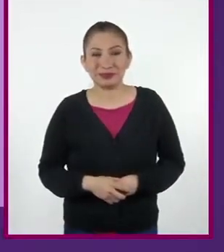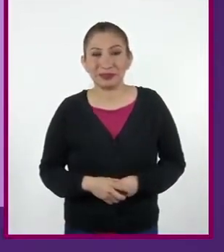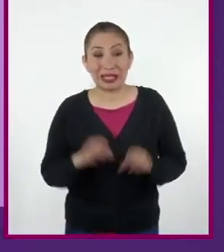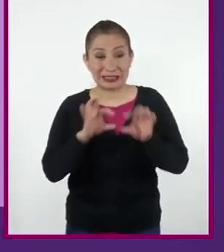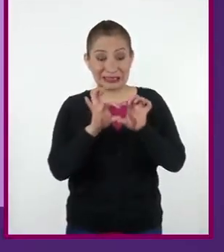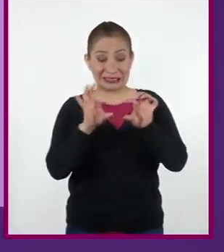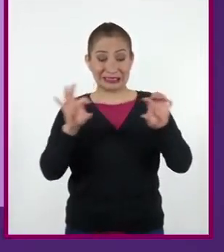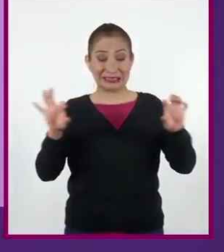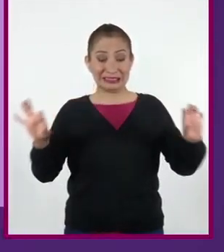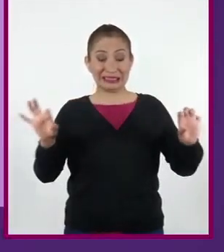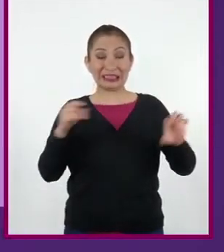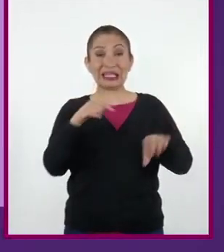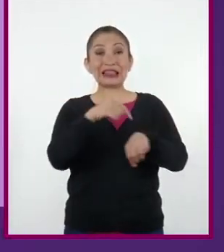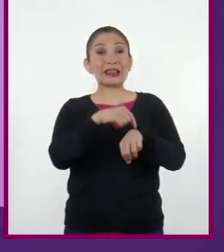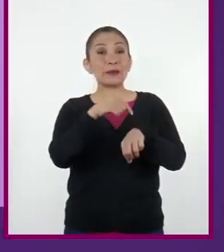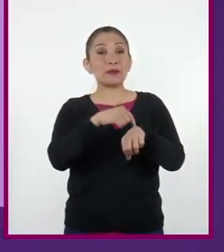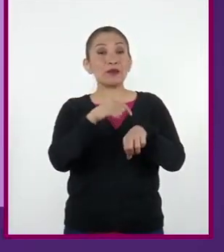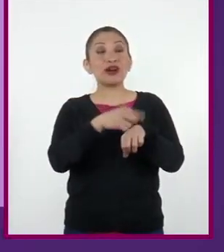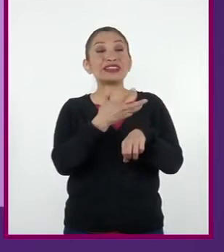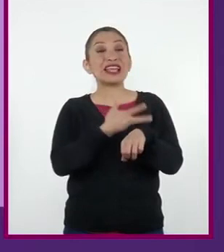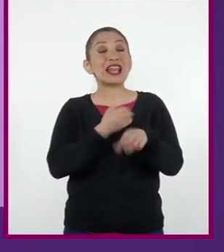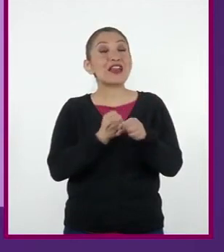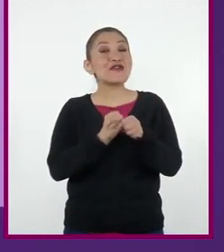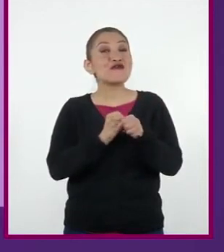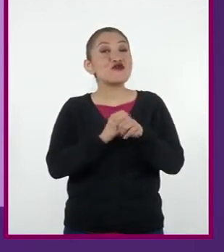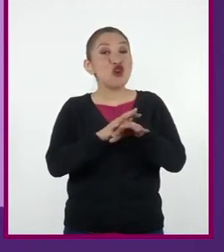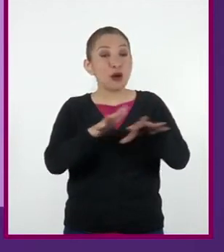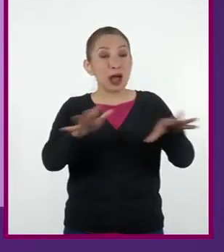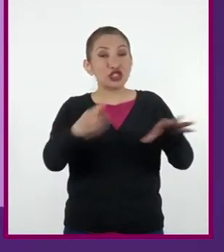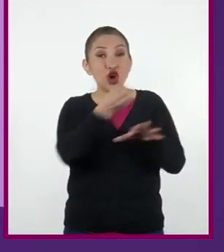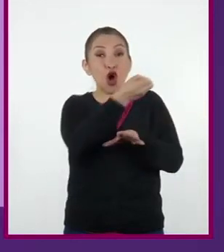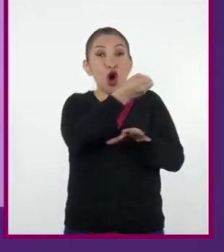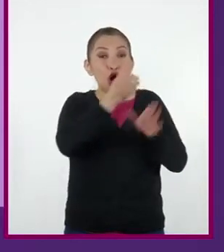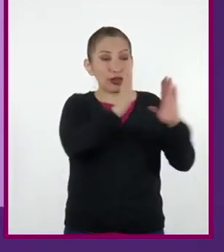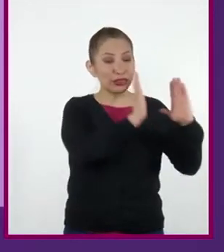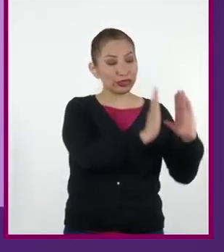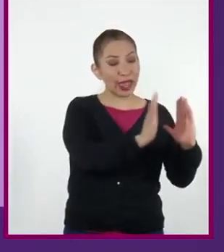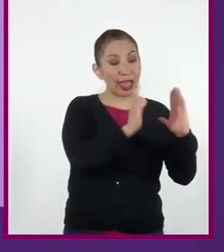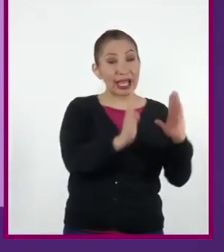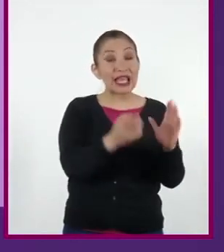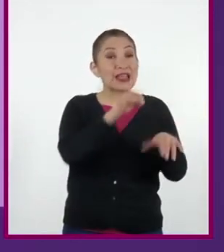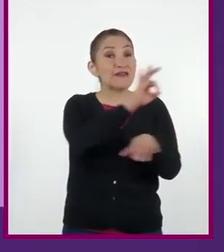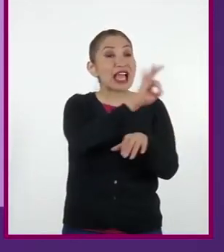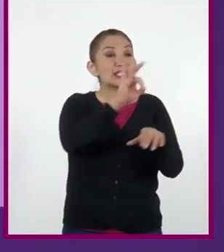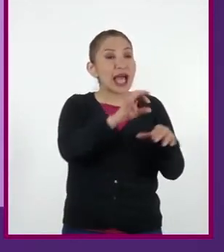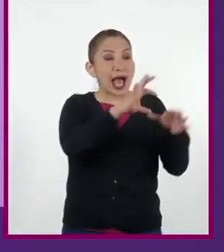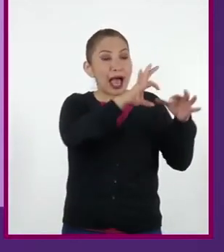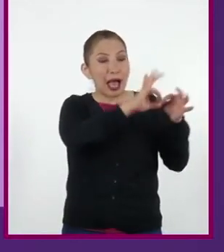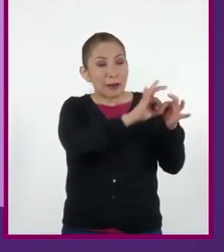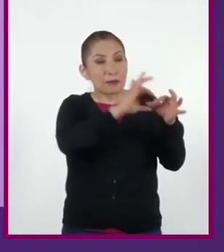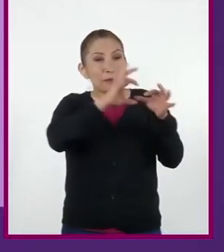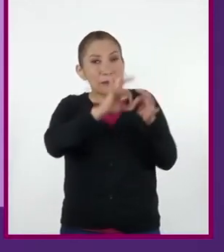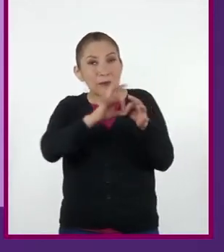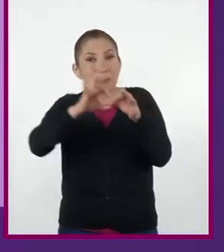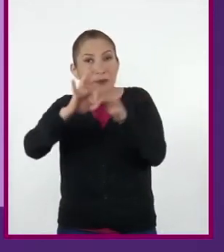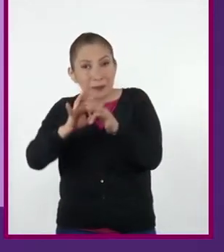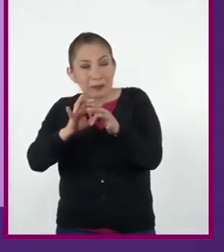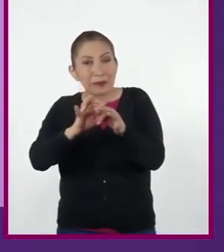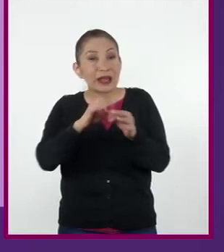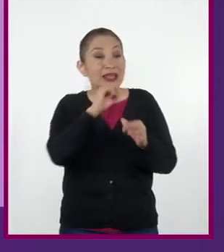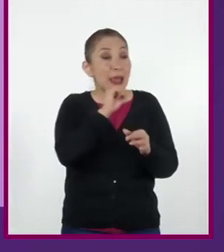Las líneas del tiempo presentan la información de manera ordenada cronológicamente, tanto hechos